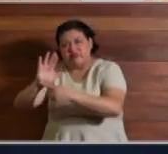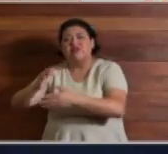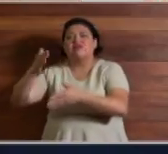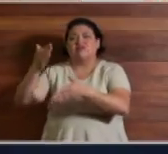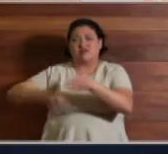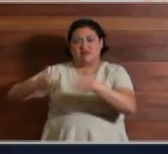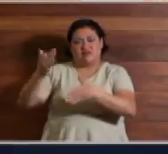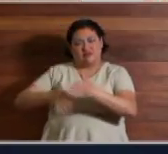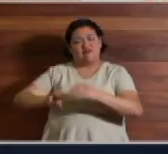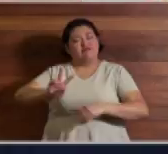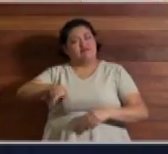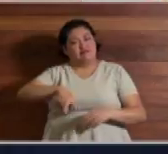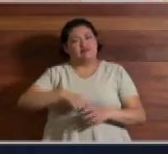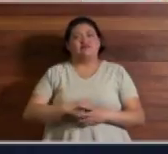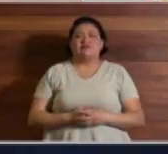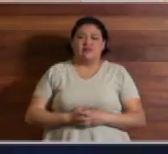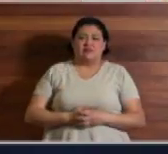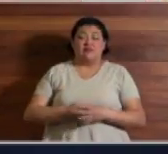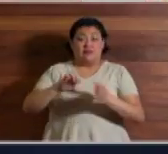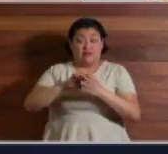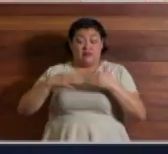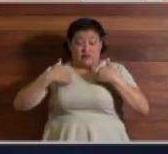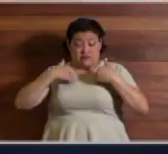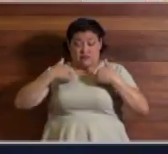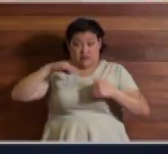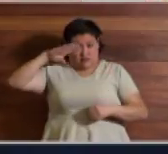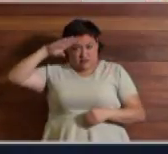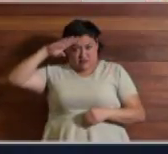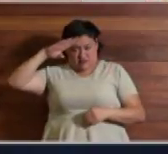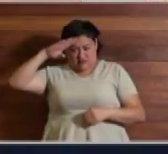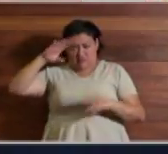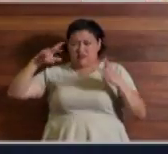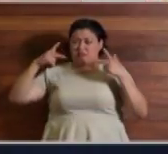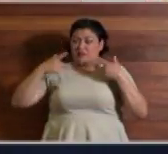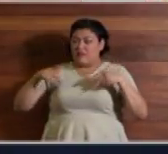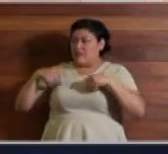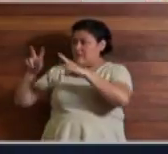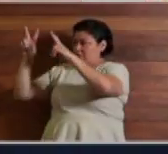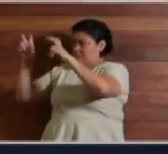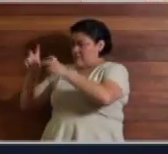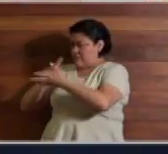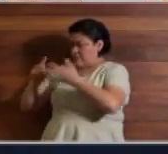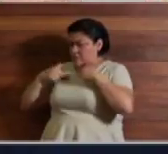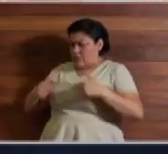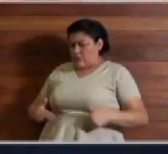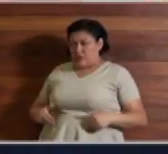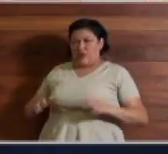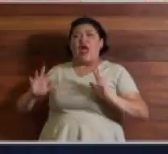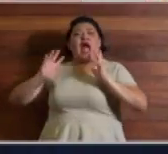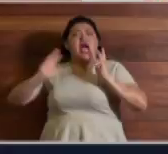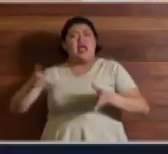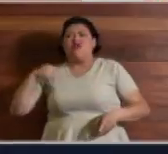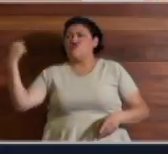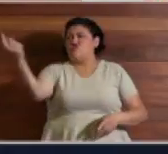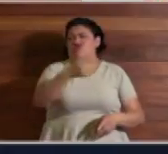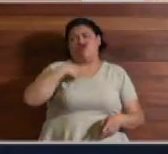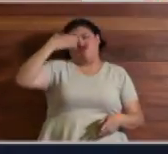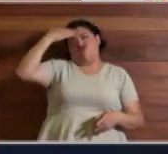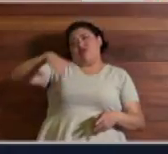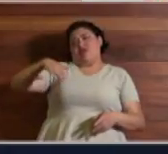Y si yo sostengo o problematizo la idea que la agenda de derechos humanos ya es una agenda extendida y compartida por